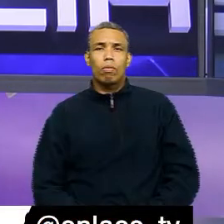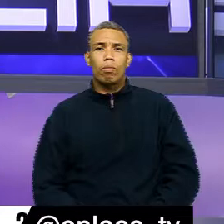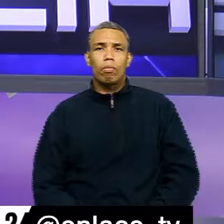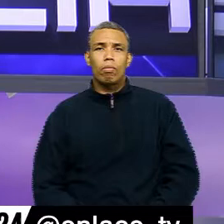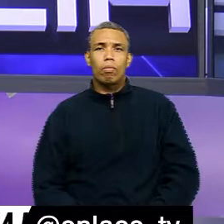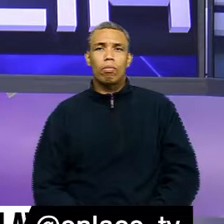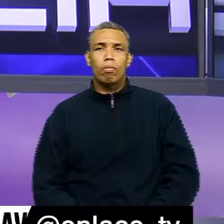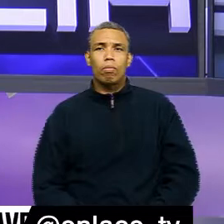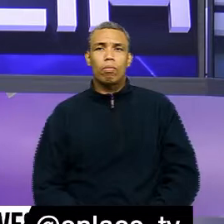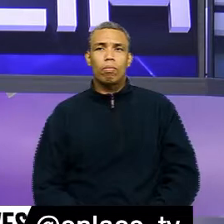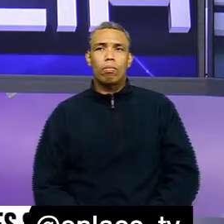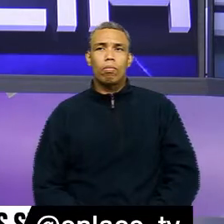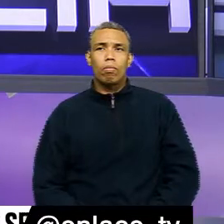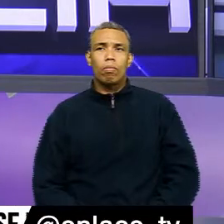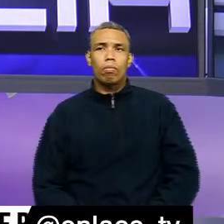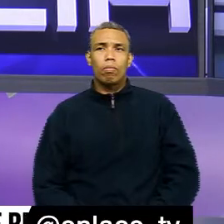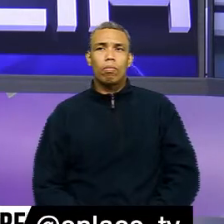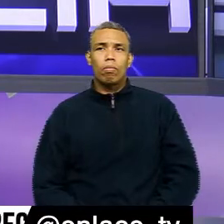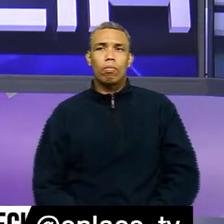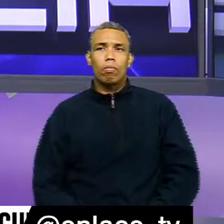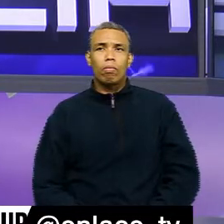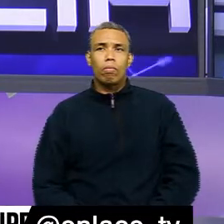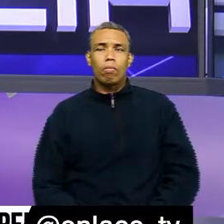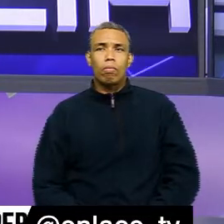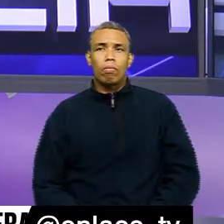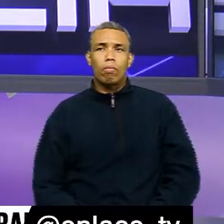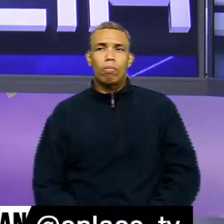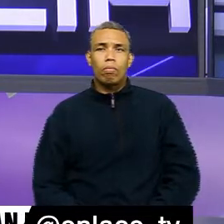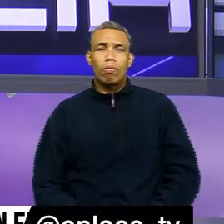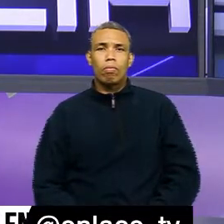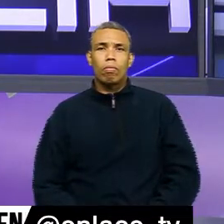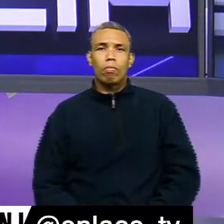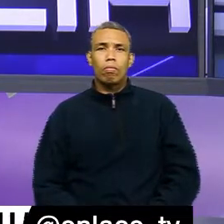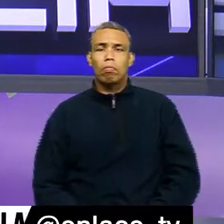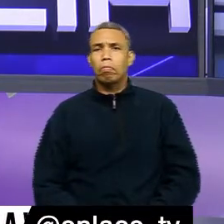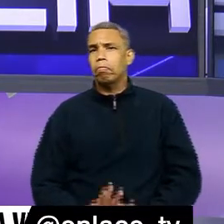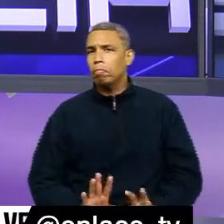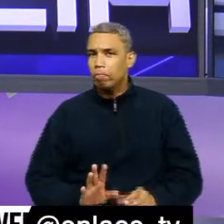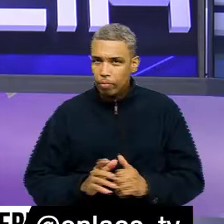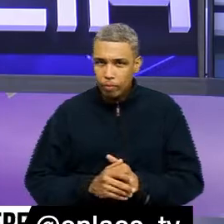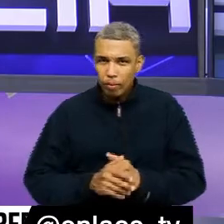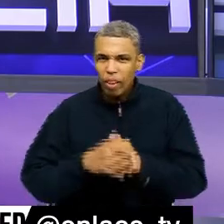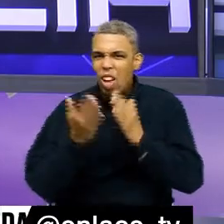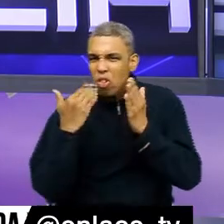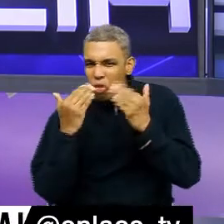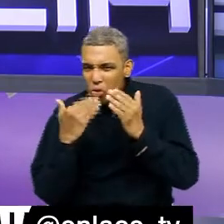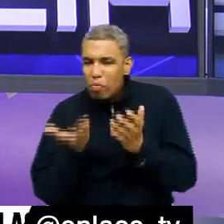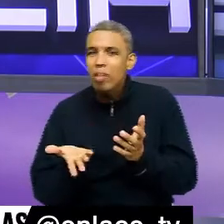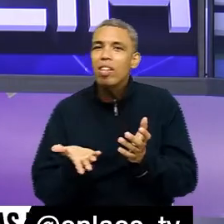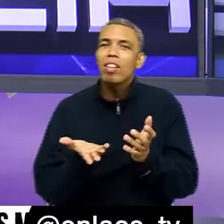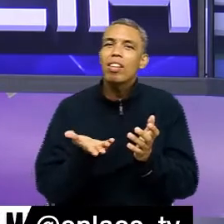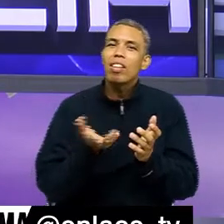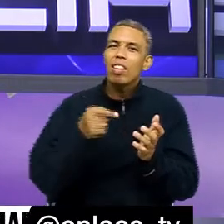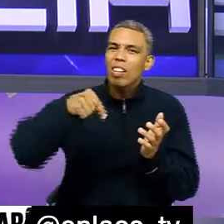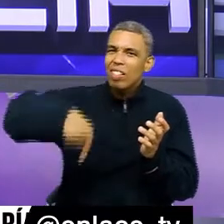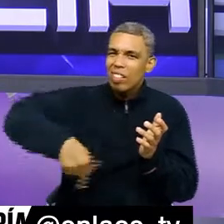Ya están abiertas las inscripciones para el concurso de comida tradicional santandereana. Esta convocatoria está dirigida a la población adulto mayor del